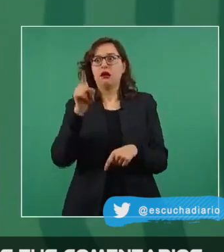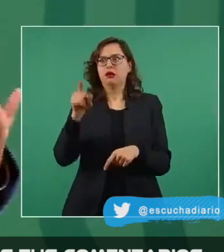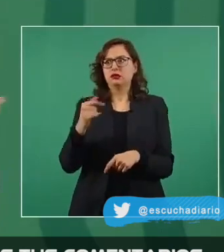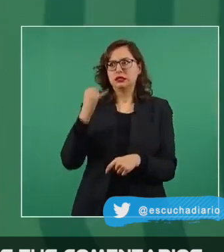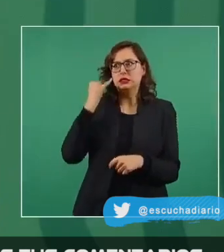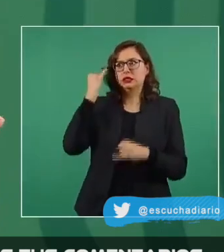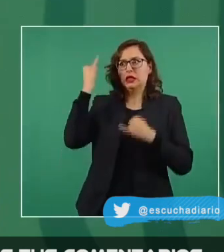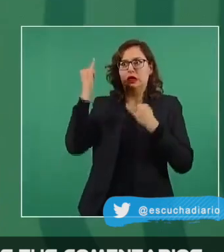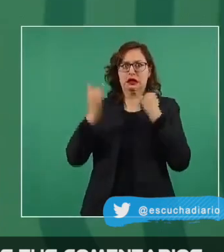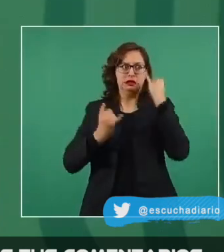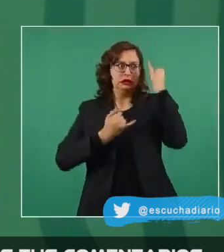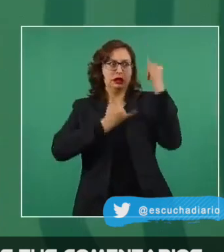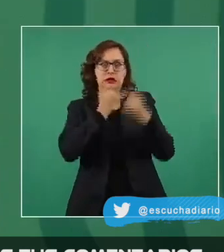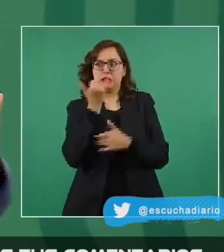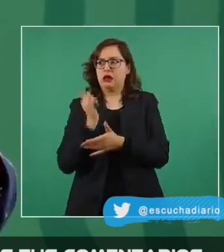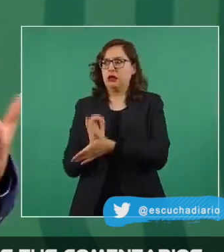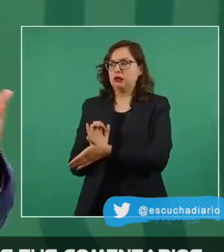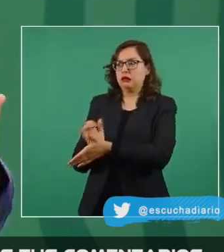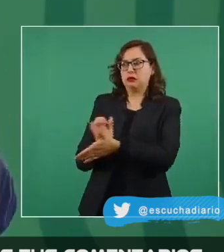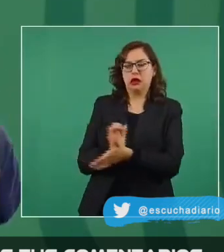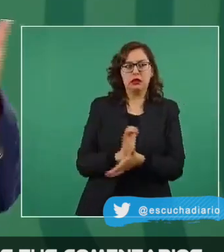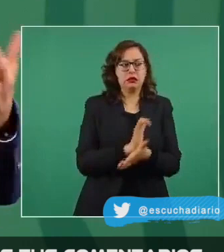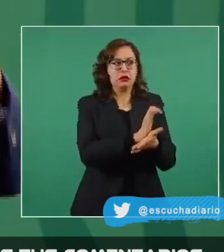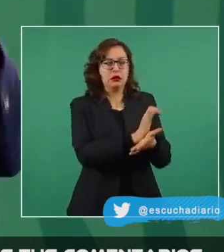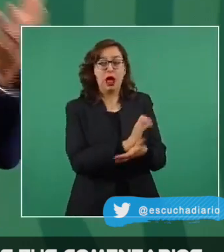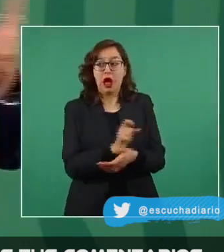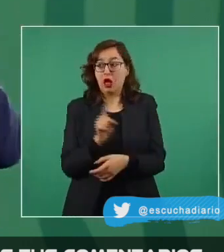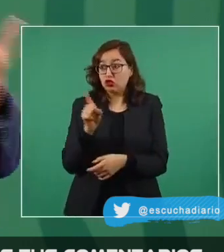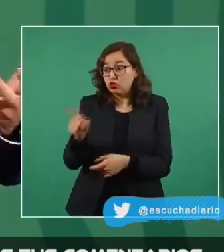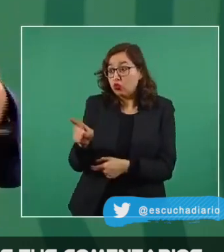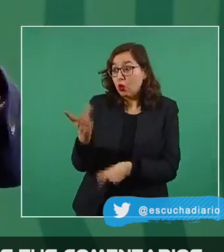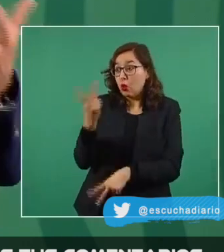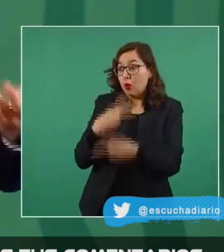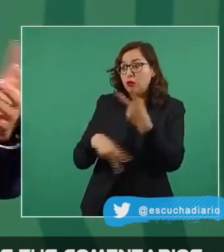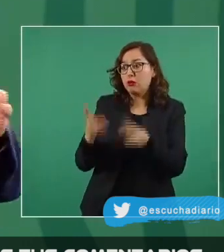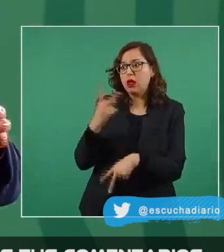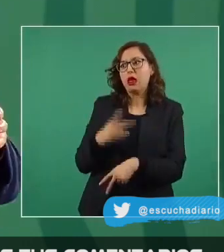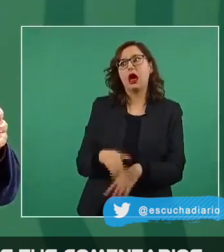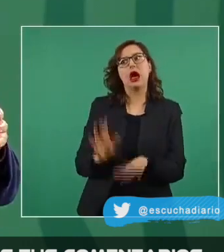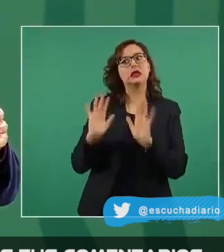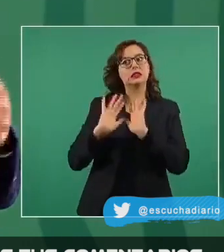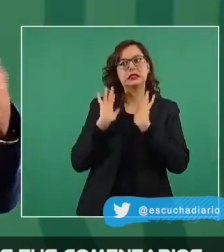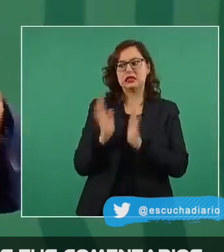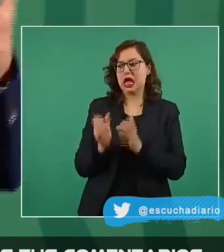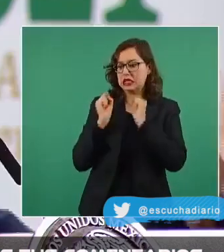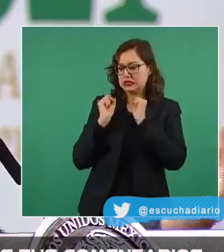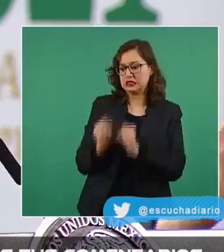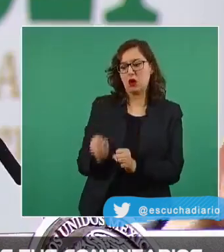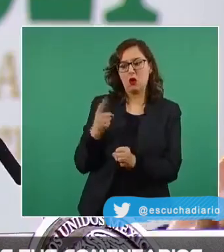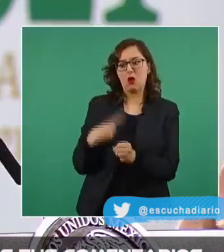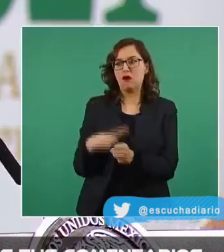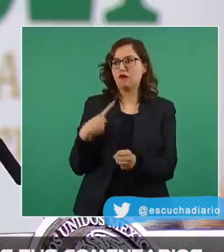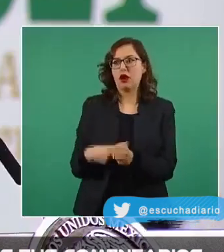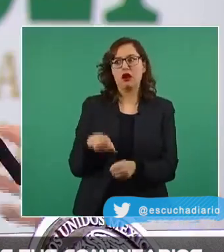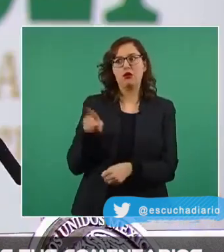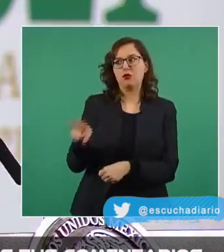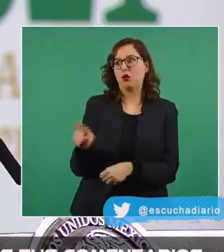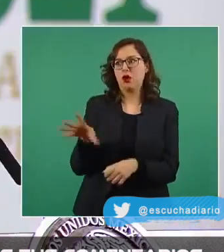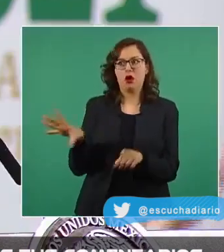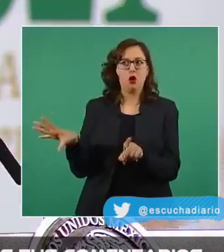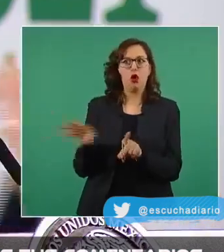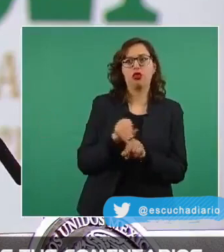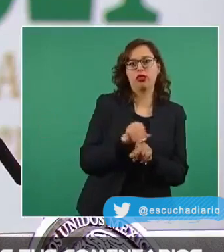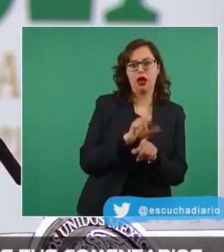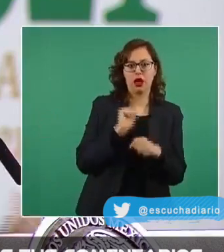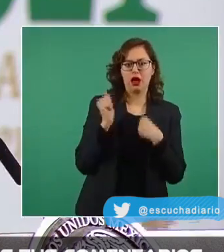horas. Se reportó que las camas generales tienen una ocupación de 44% y las camas con ventilador mecánico se mantuvo